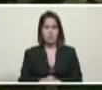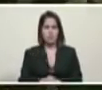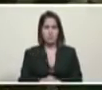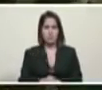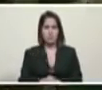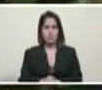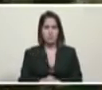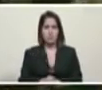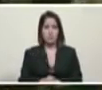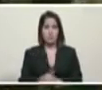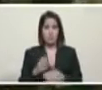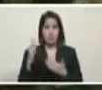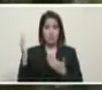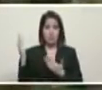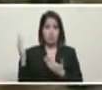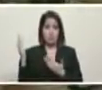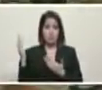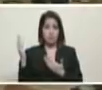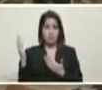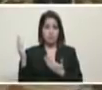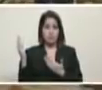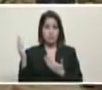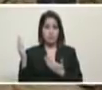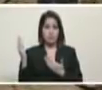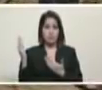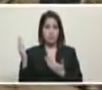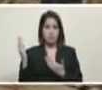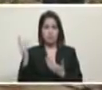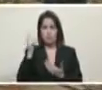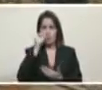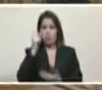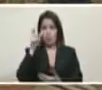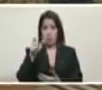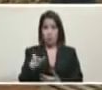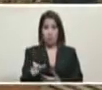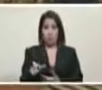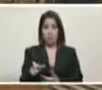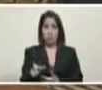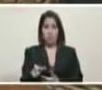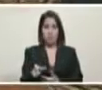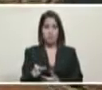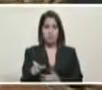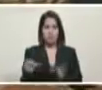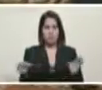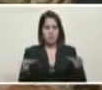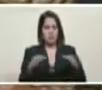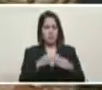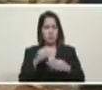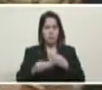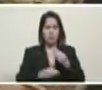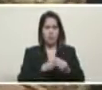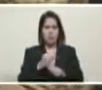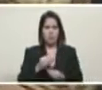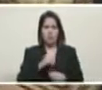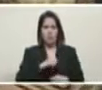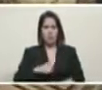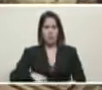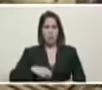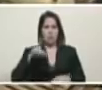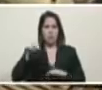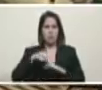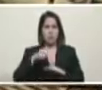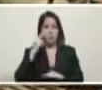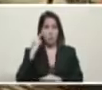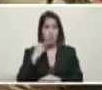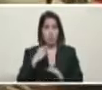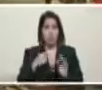Es el turno entonces del teniente Luis José Alexander Molina Torres, del Grupo de Acciones de Comando de la Guardia Nacional Bolivariana, en